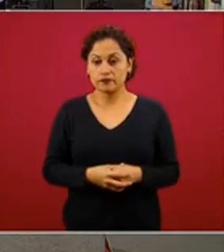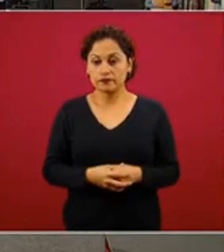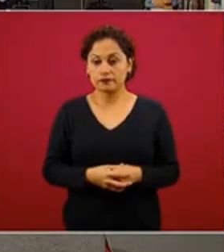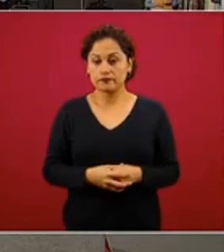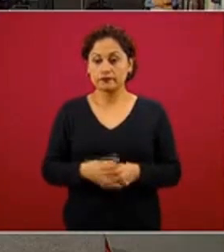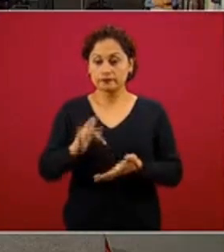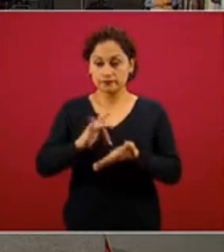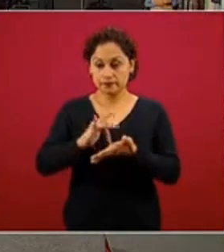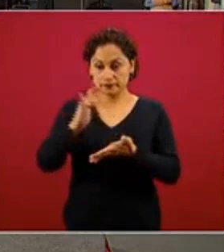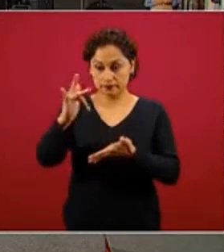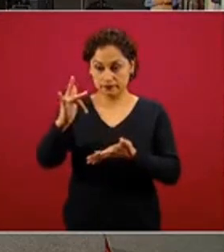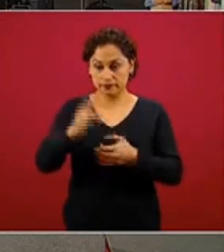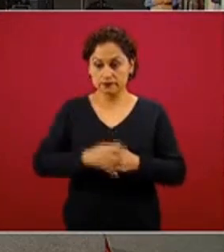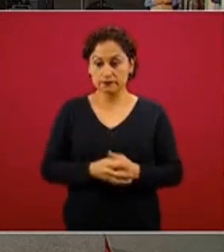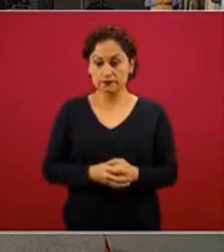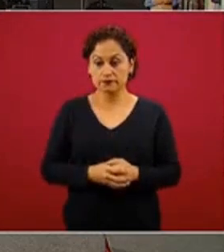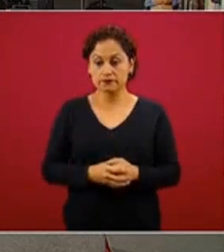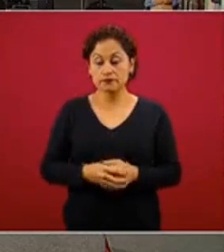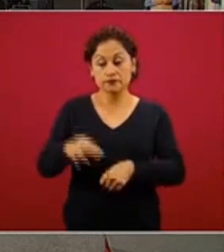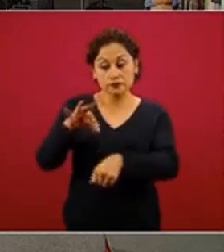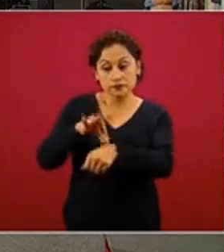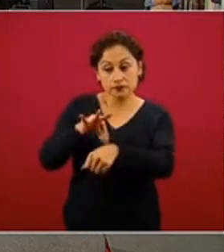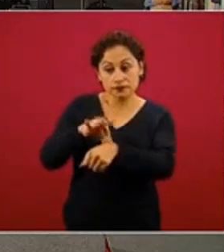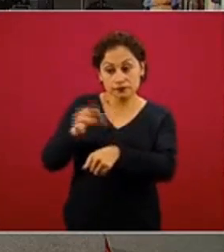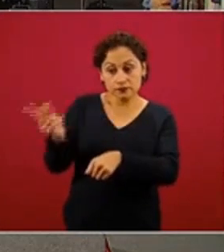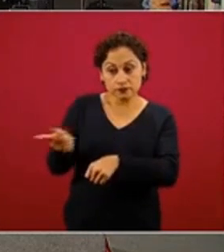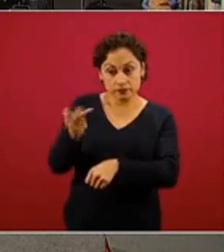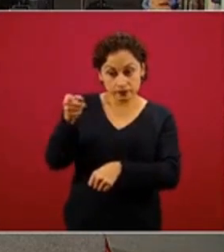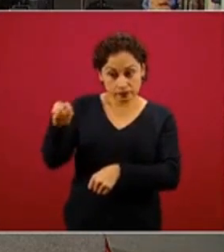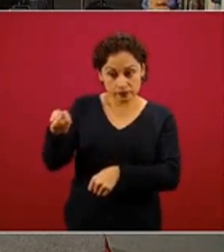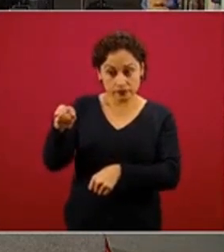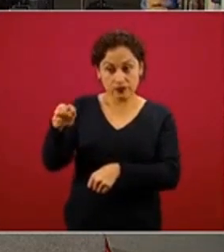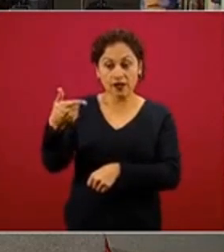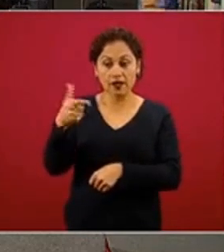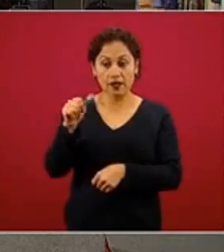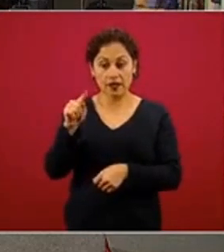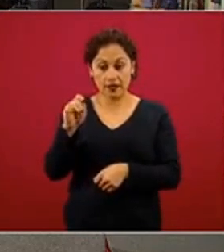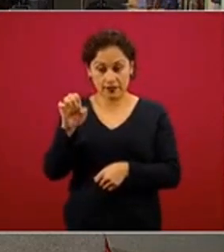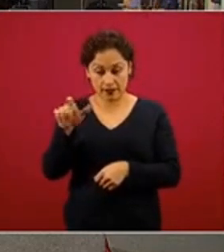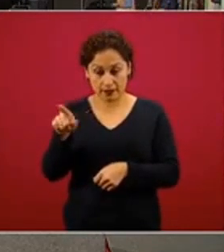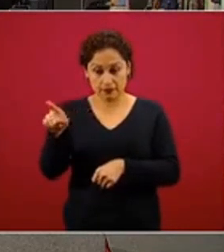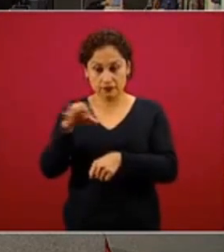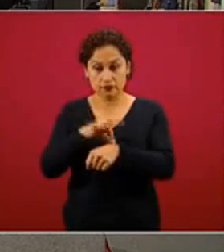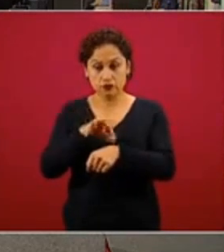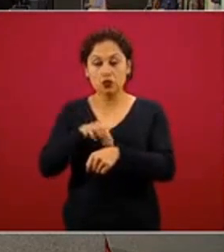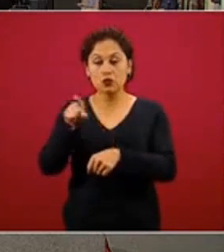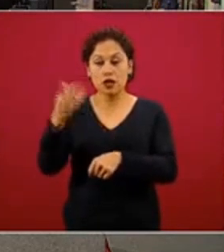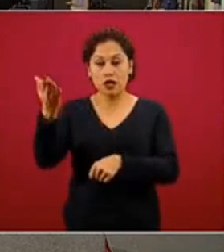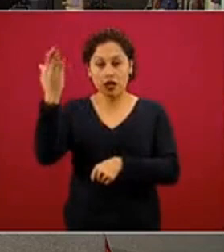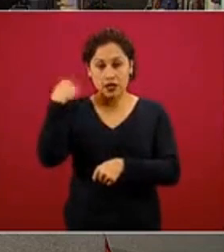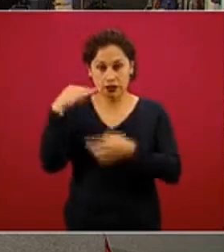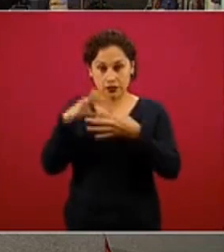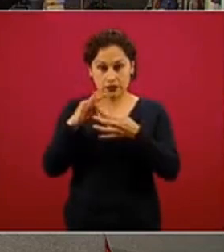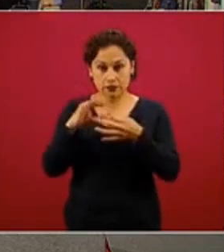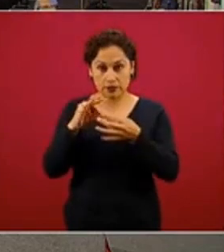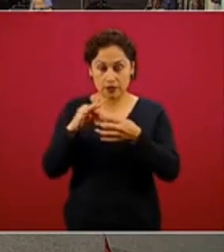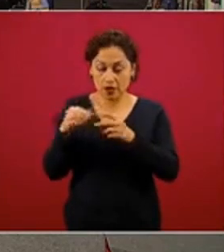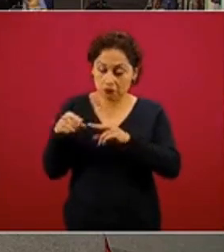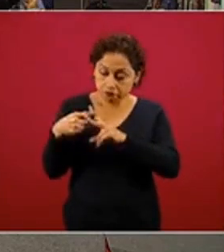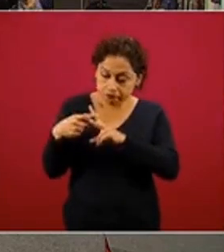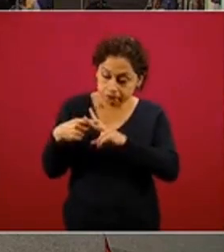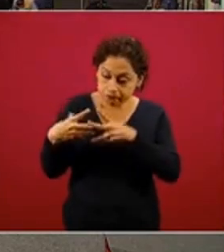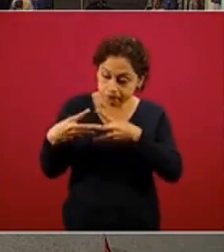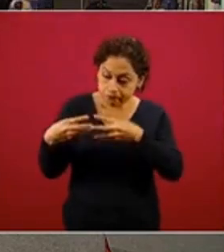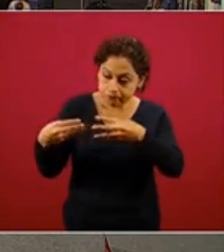Gracias. Doctor López-Gatell, usted ha comentado que el factor multiplicador de casos confirmados puede